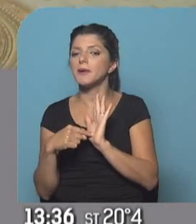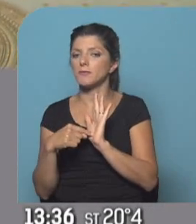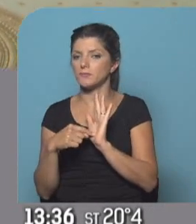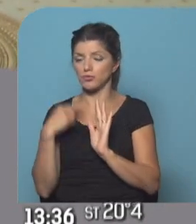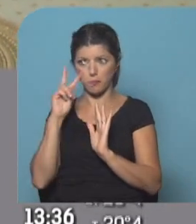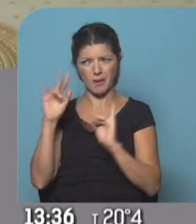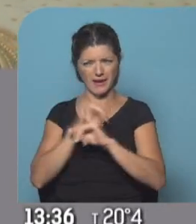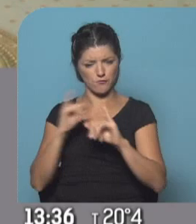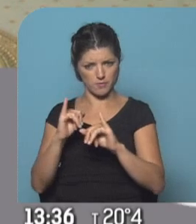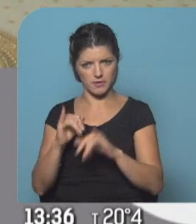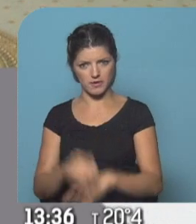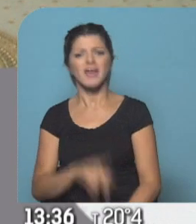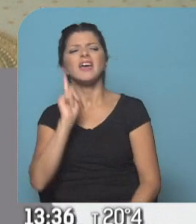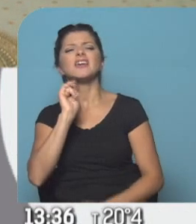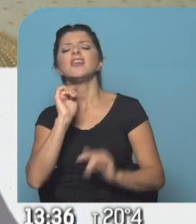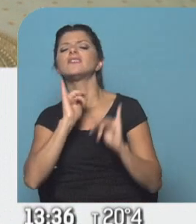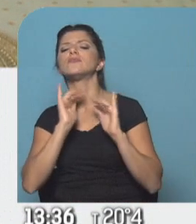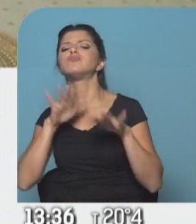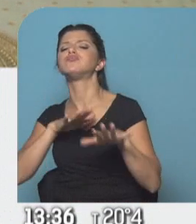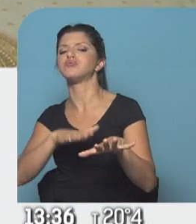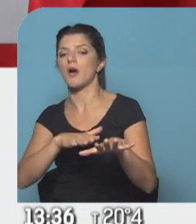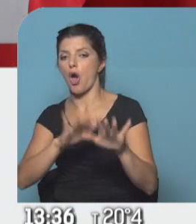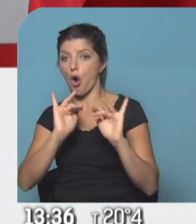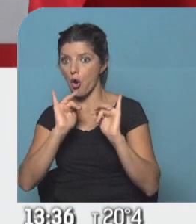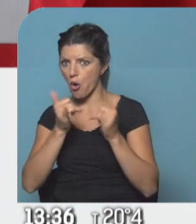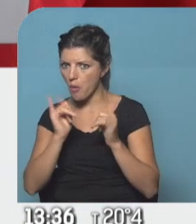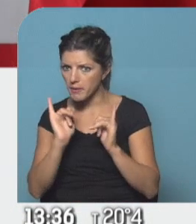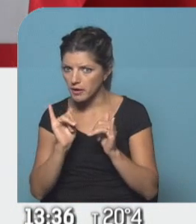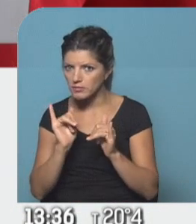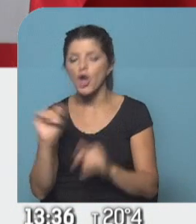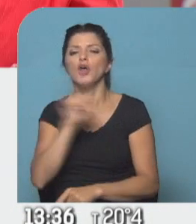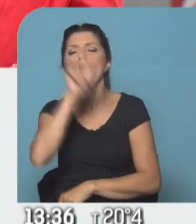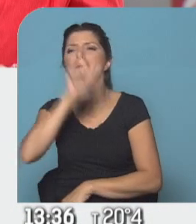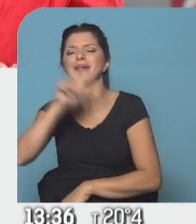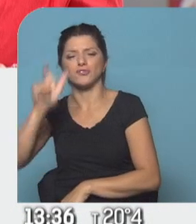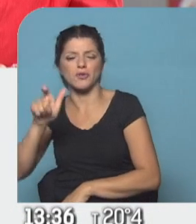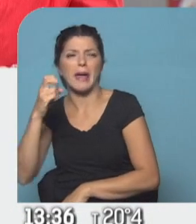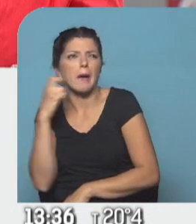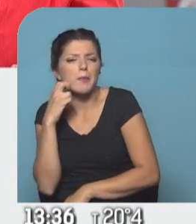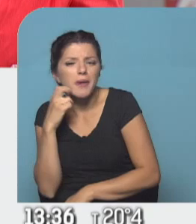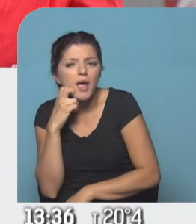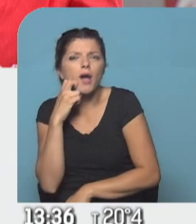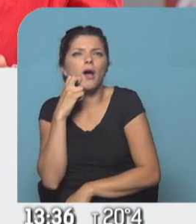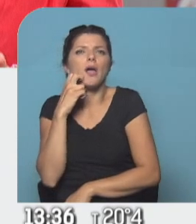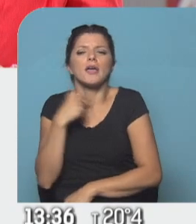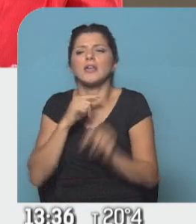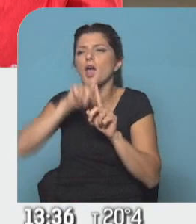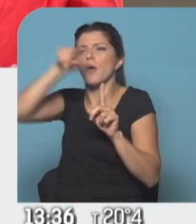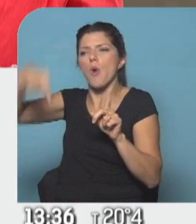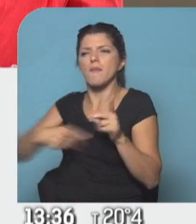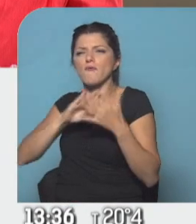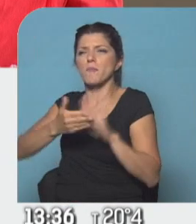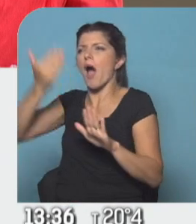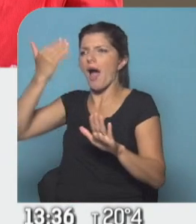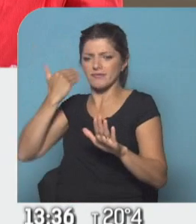el informe. Eran jóvenes los que estaban en las manifestaciones, no son ancianos nostálgicos de un orden perdido que quieran restaurar, sino que son